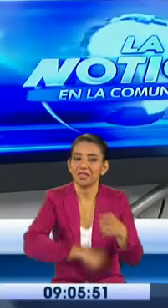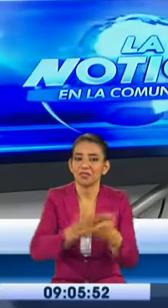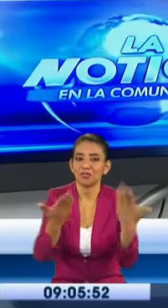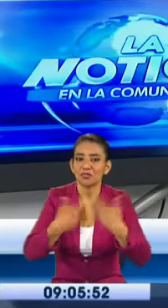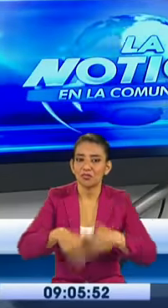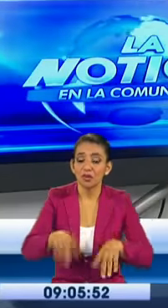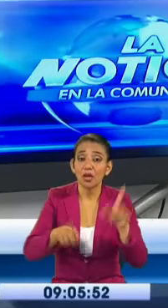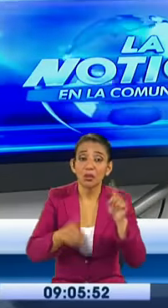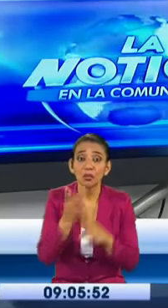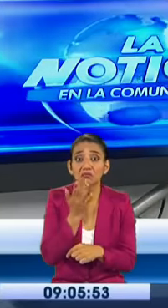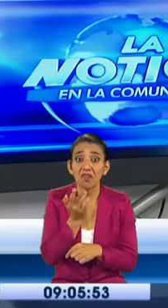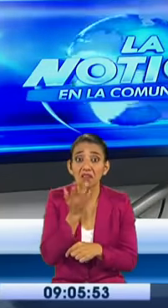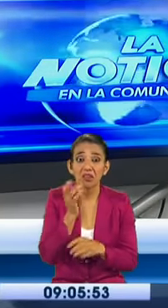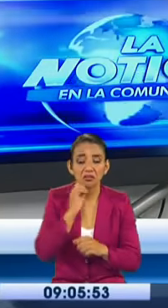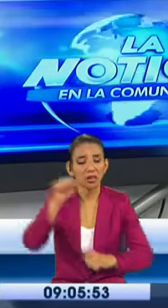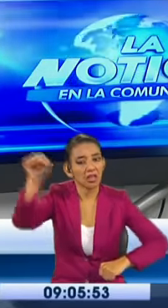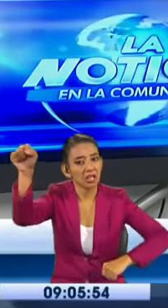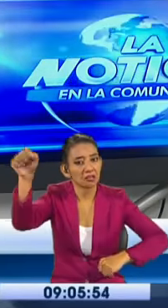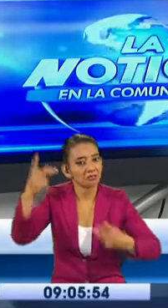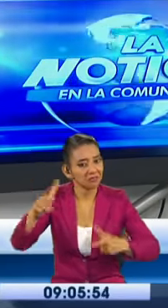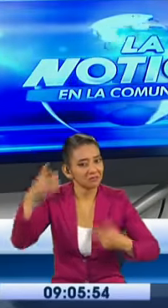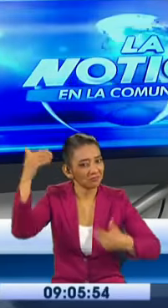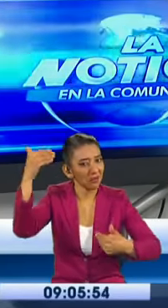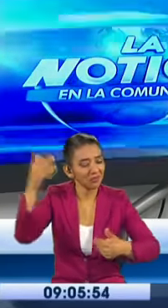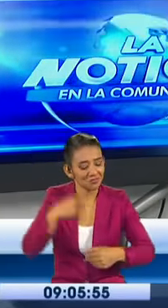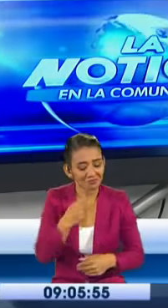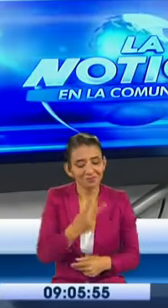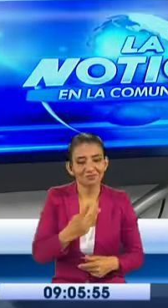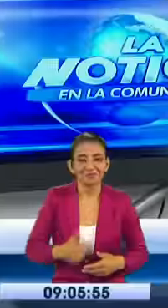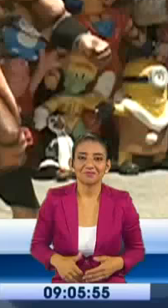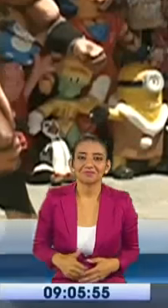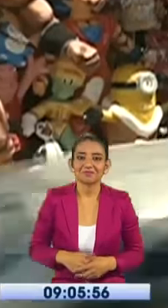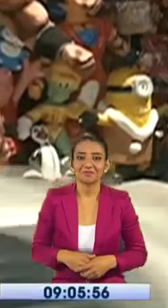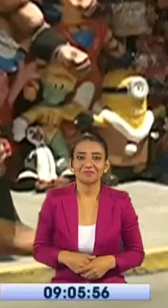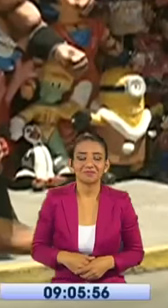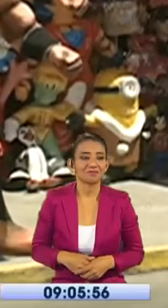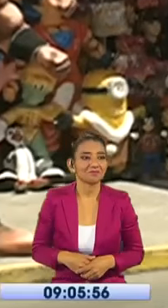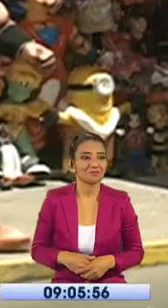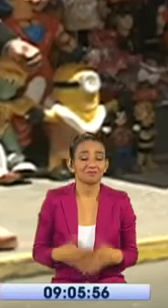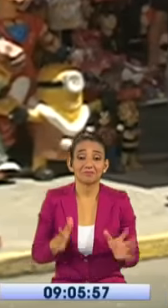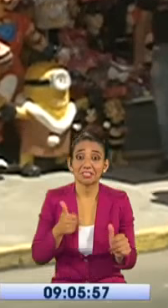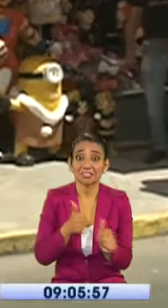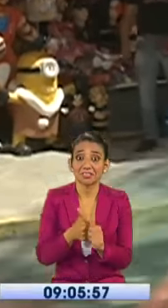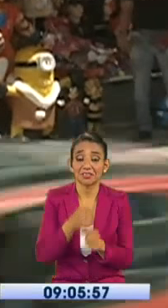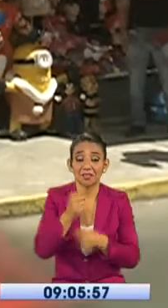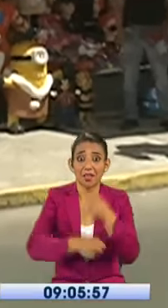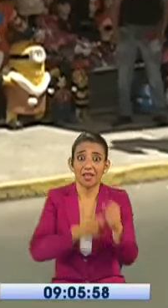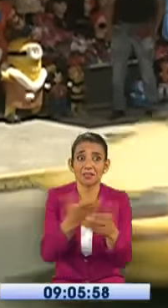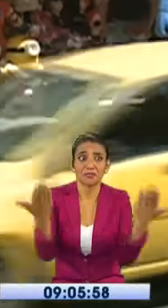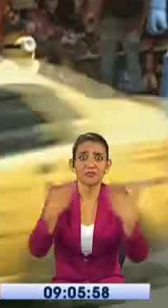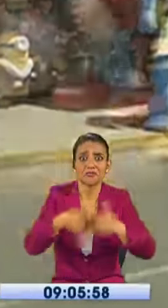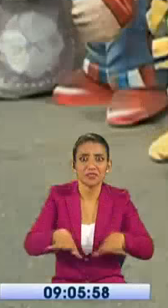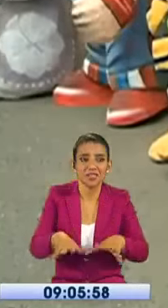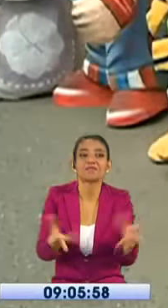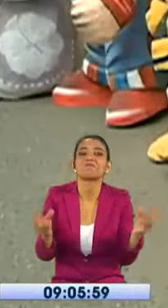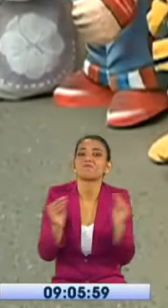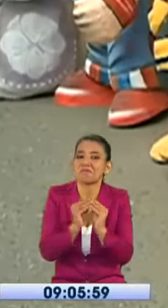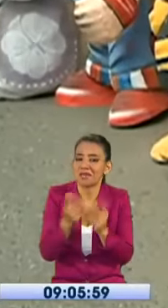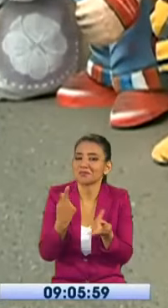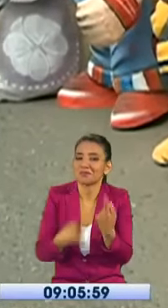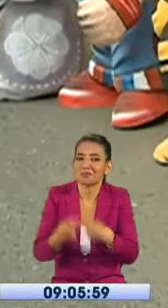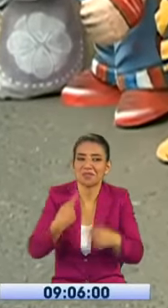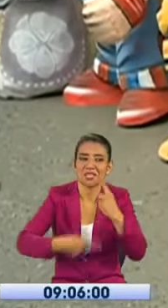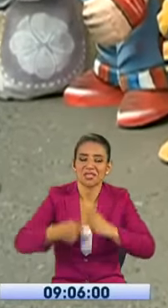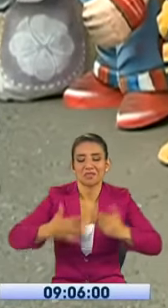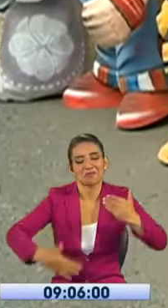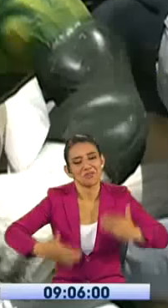son los superhéroes y los políticos, claro. Veamos. Se acerca el fin de año y con ello se incrementan las ventas de los